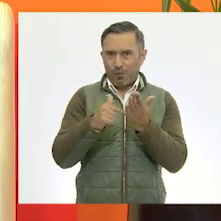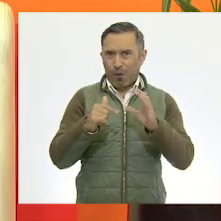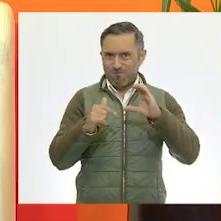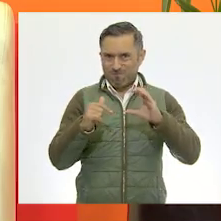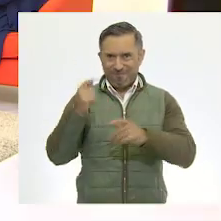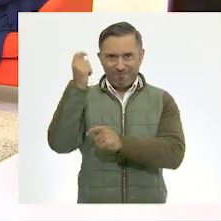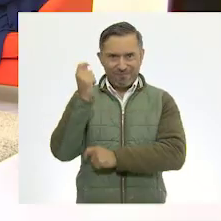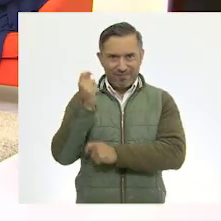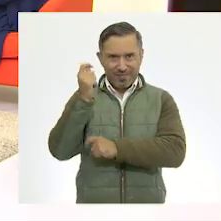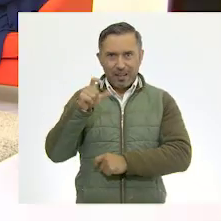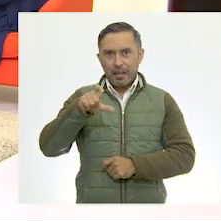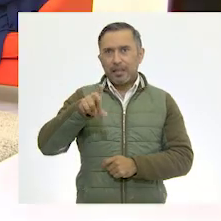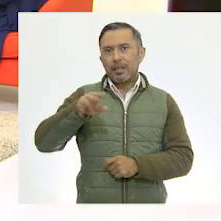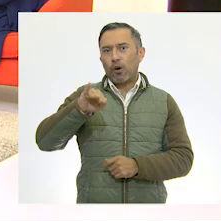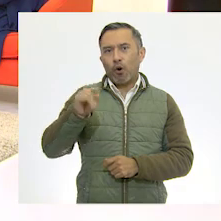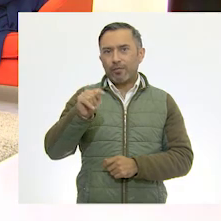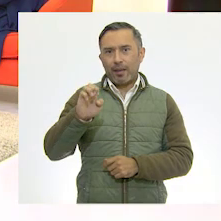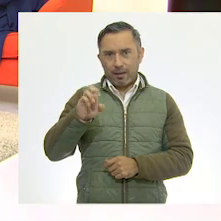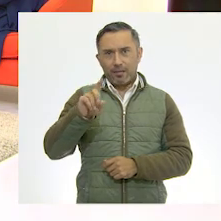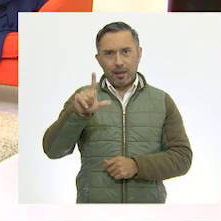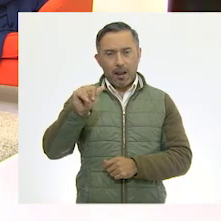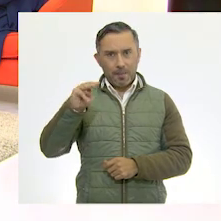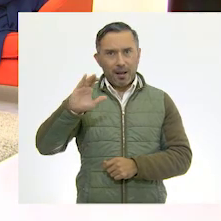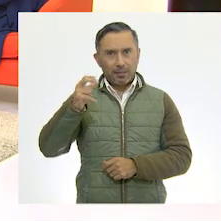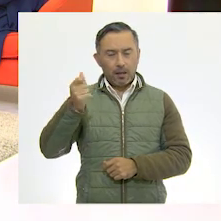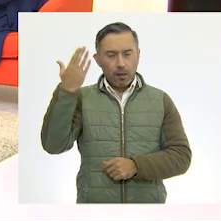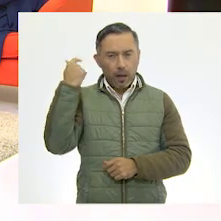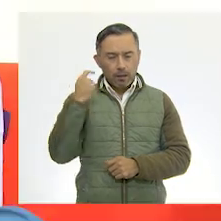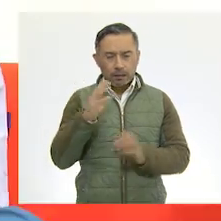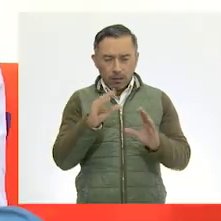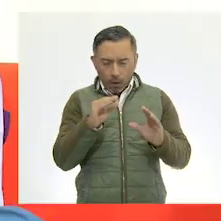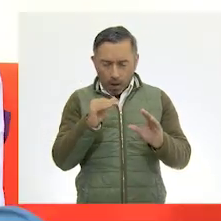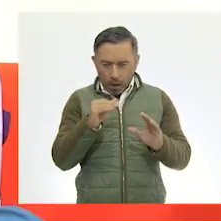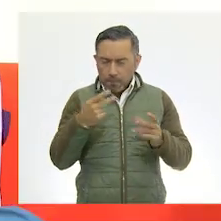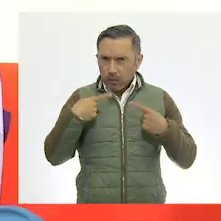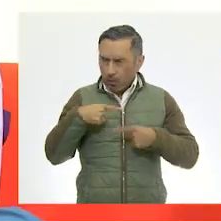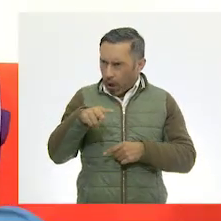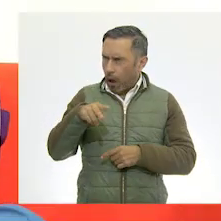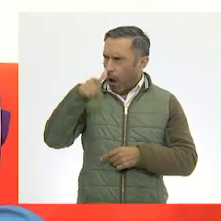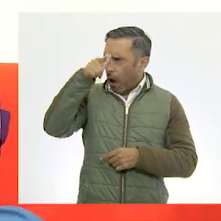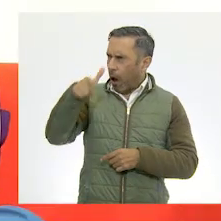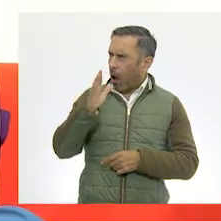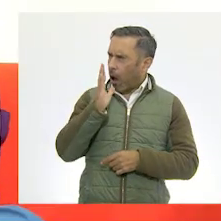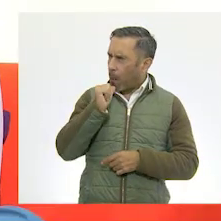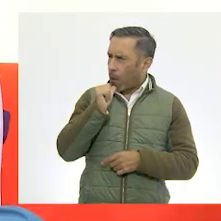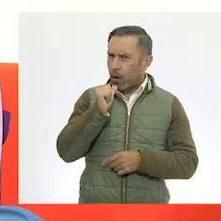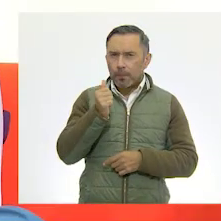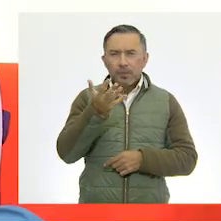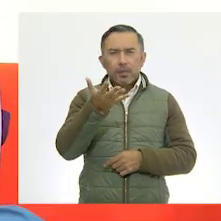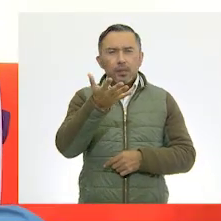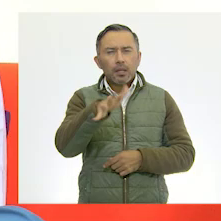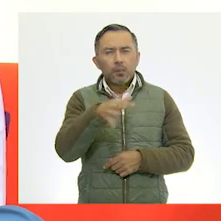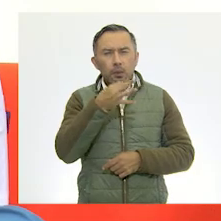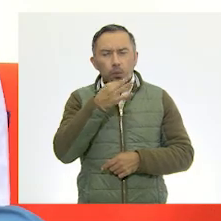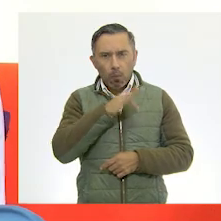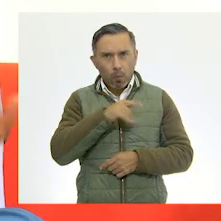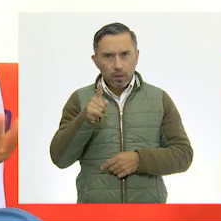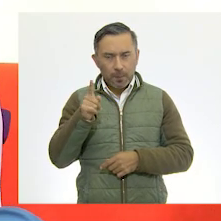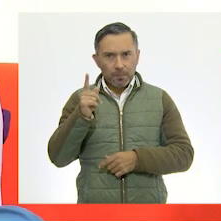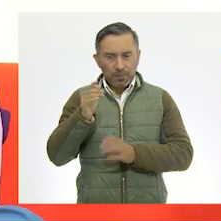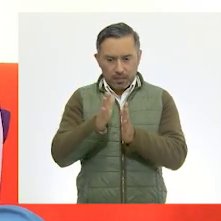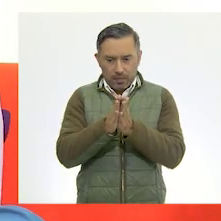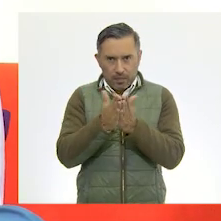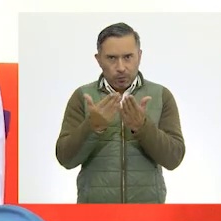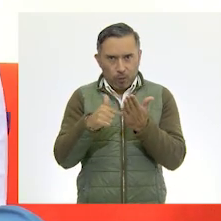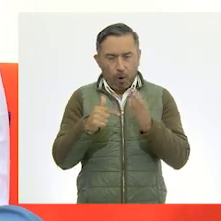en distintas capacitaciones que nosotros damos y la gente se queda sorprendida que en 10 minutos leyeron el Quijote, un texto que en su